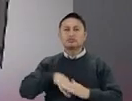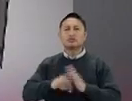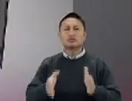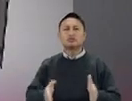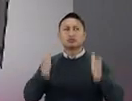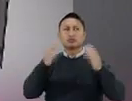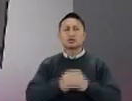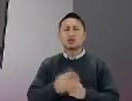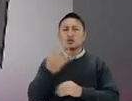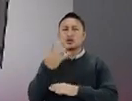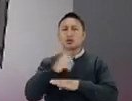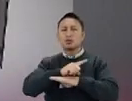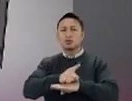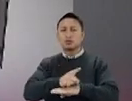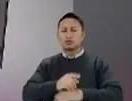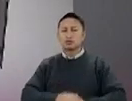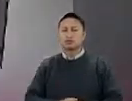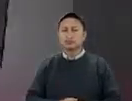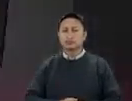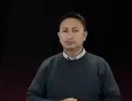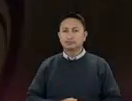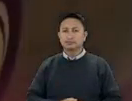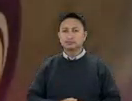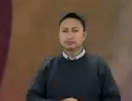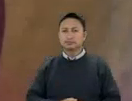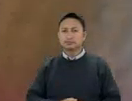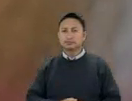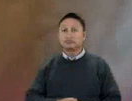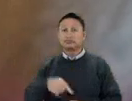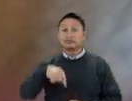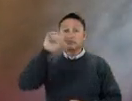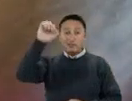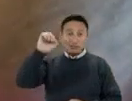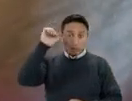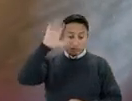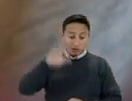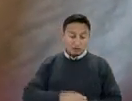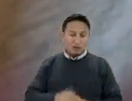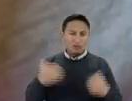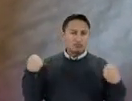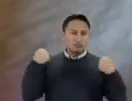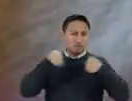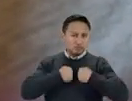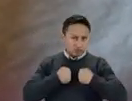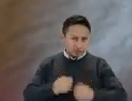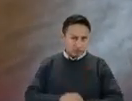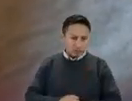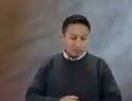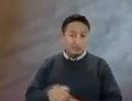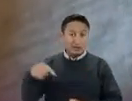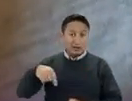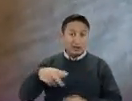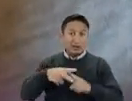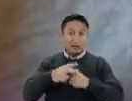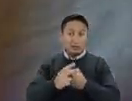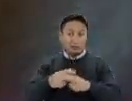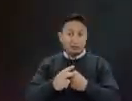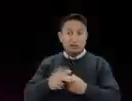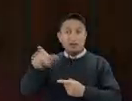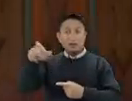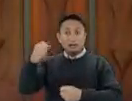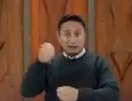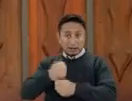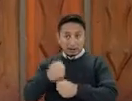edificio 4 minutos con 25 segundos. Aquí en el video se ve una mochila. De ahí se han sacado las herramientas de un